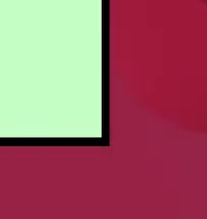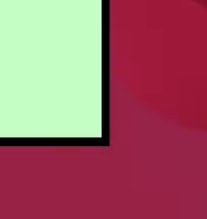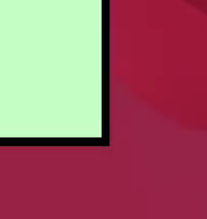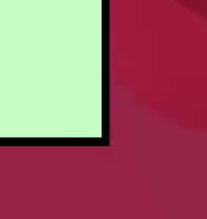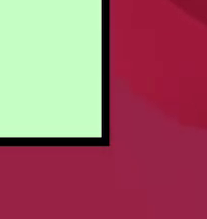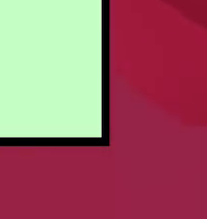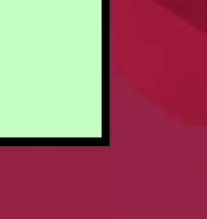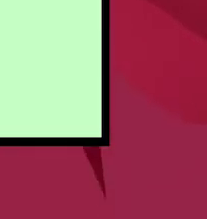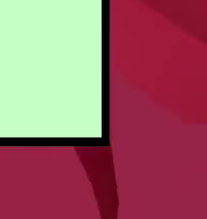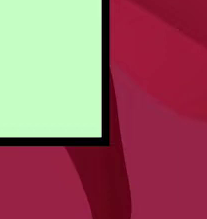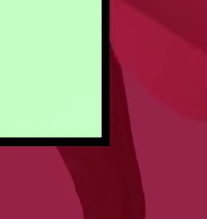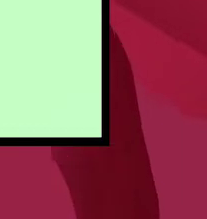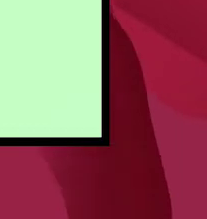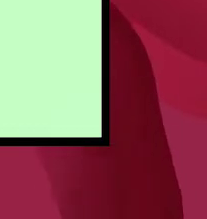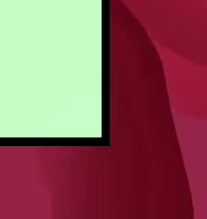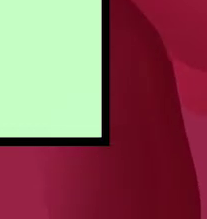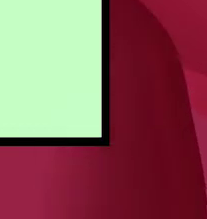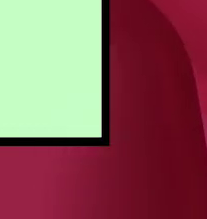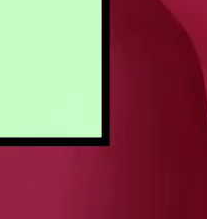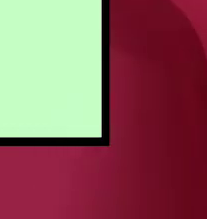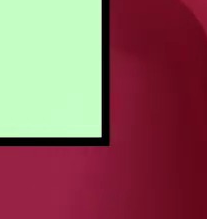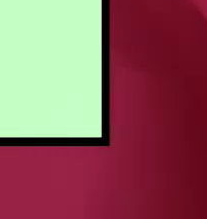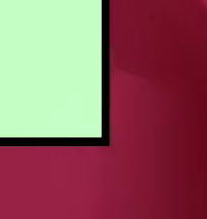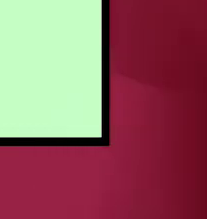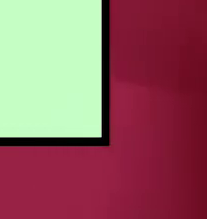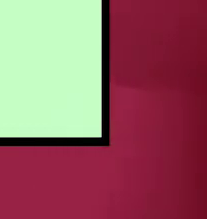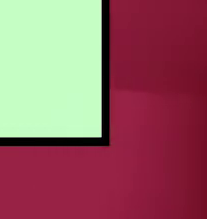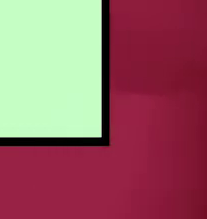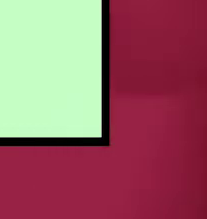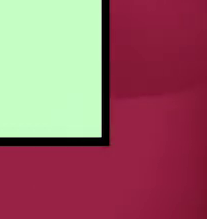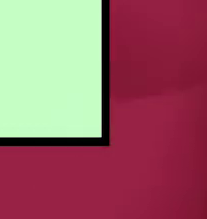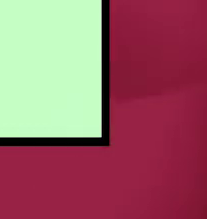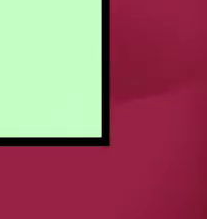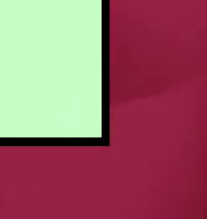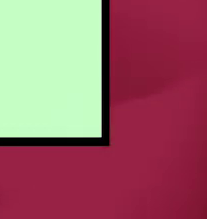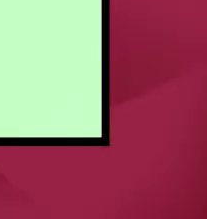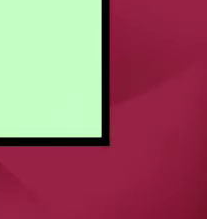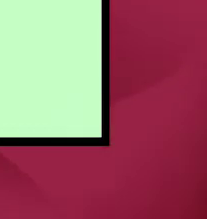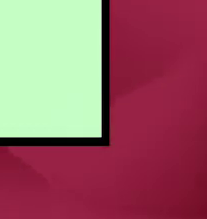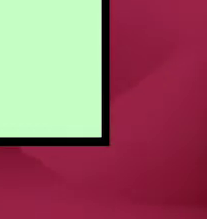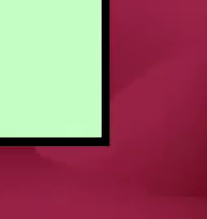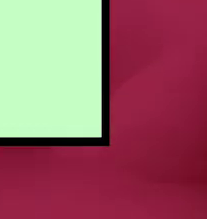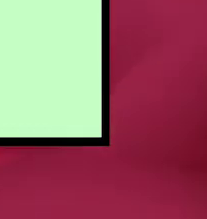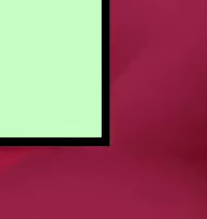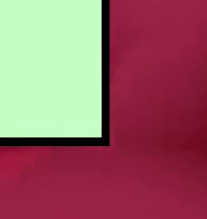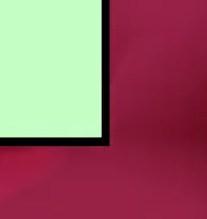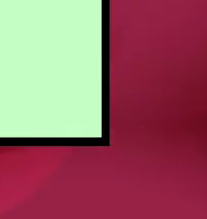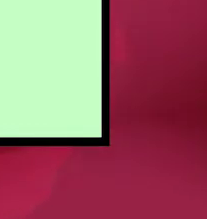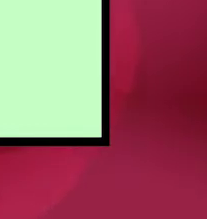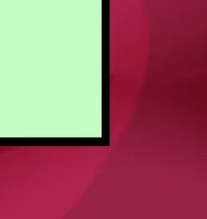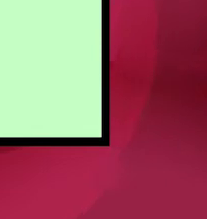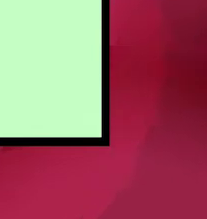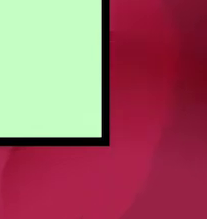Matsieni shituhu pio pio. Bizidi ratuhu dazayaku.